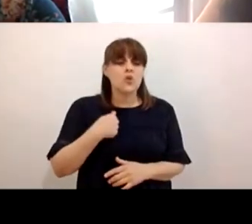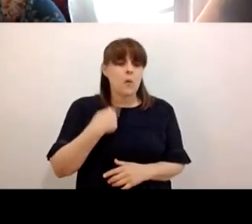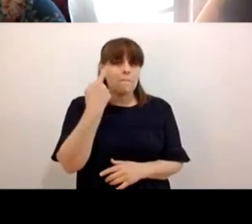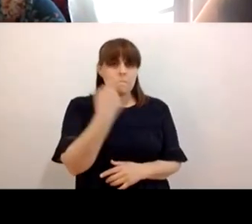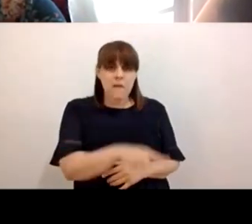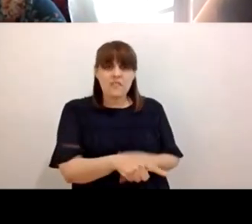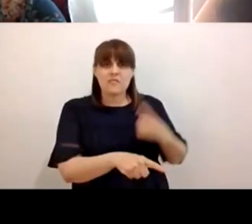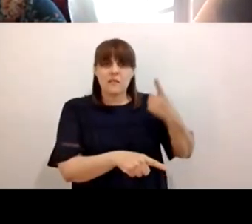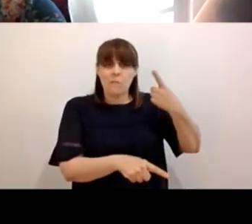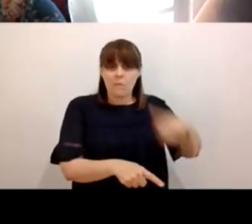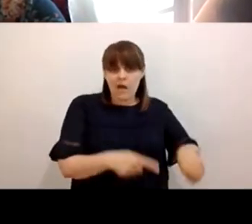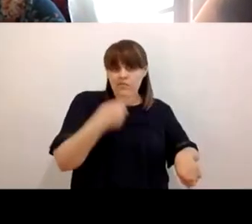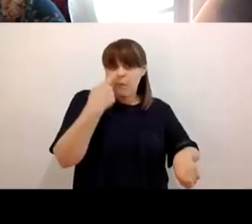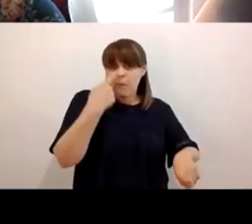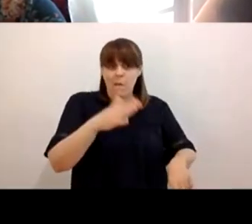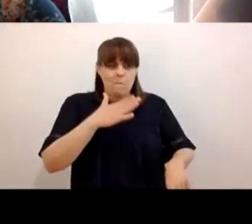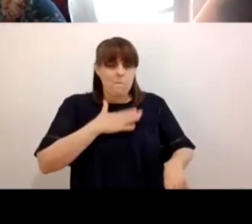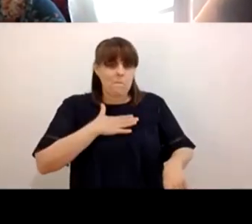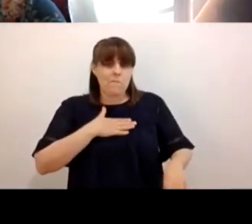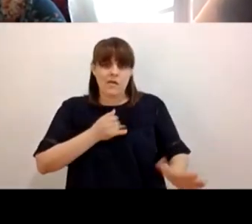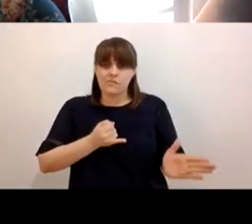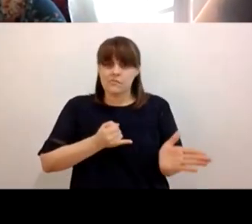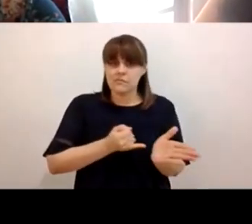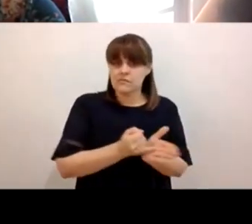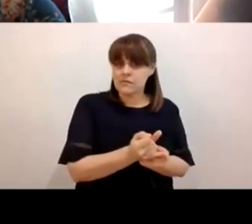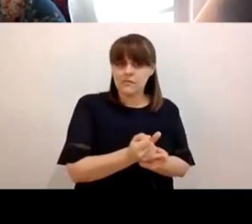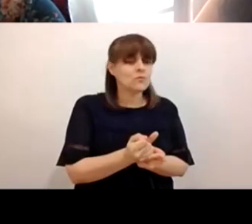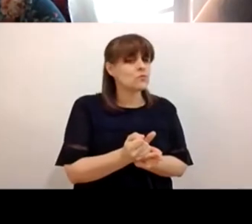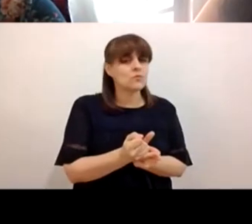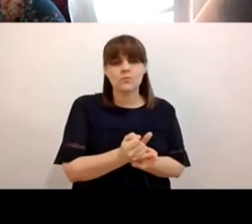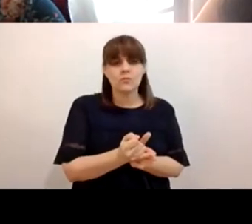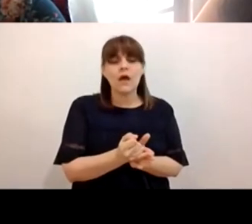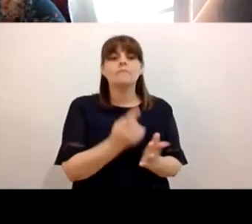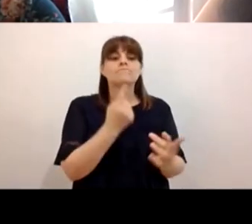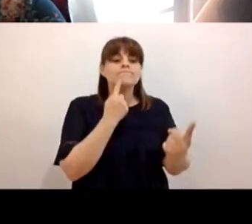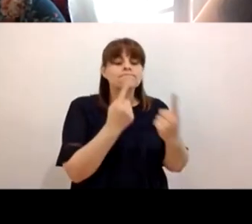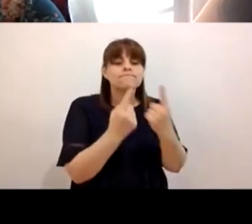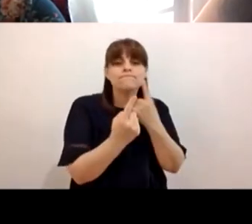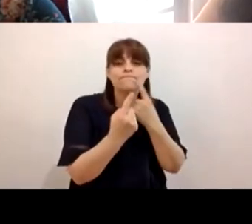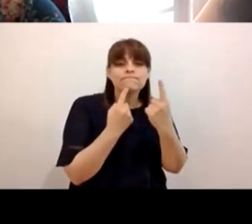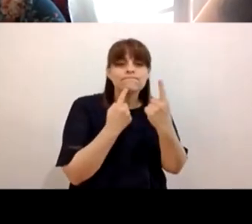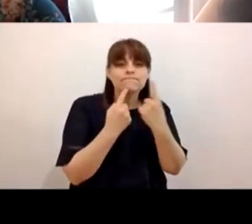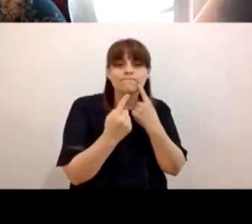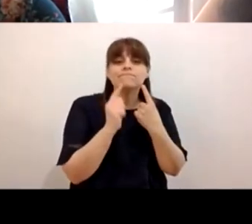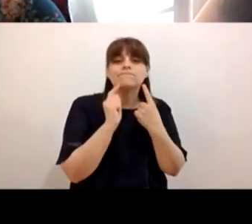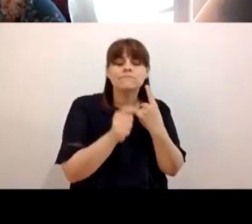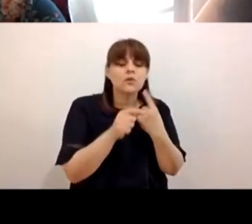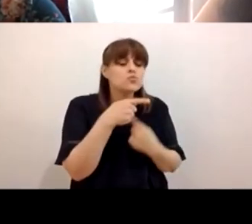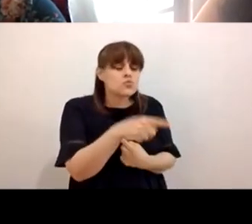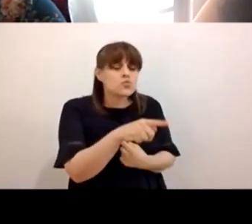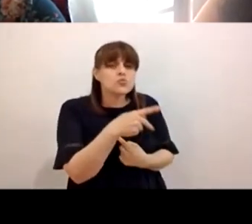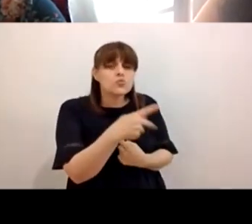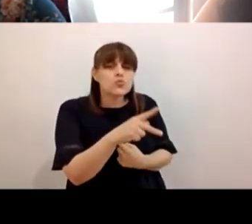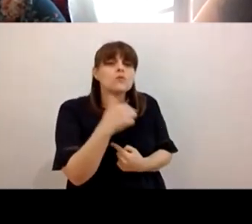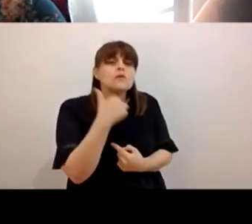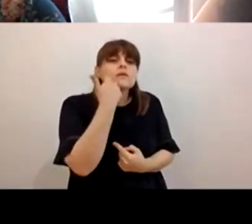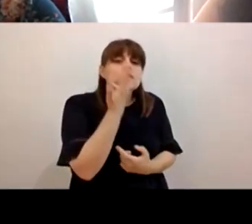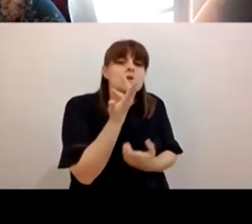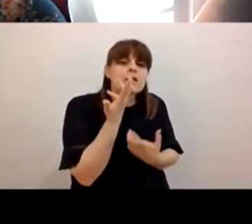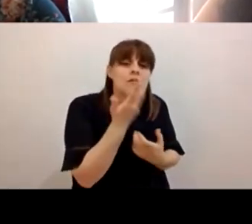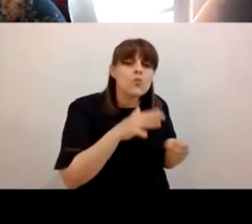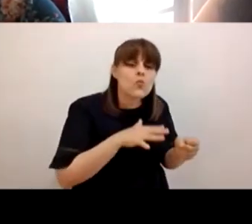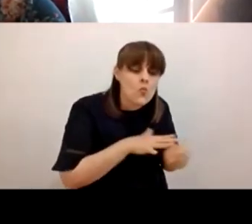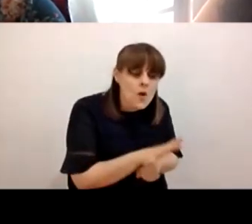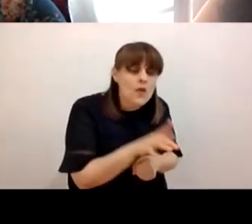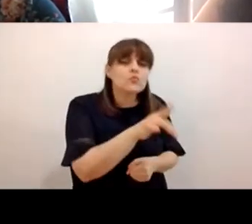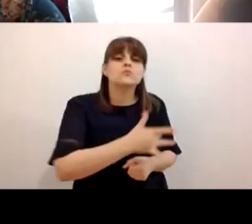el tiempo para que sea lo que yo quiero que sea justo dialogar significa saber qué es lo que quiere el otro qué es lo que siente el otro cómo